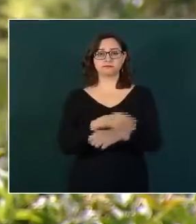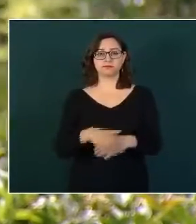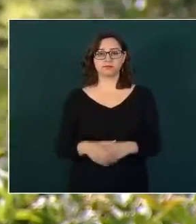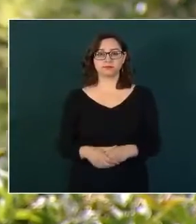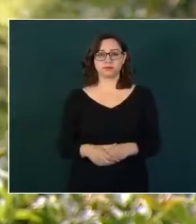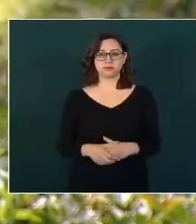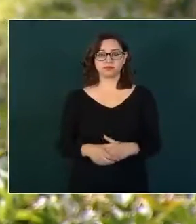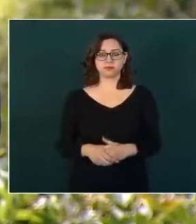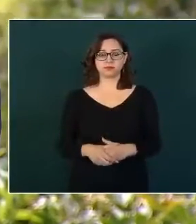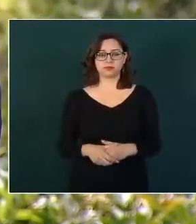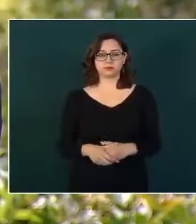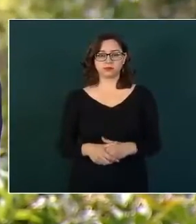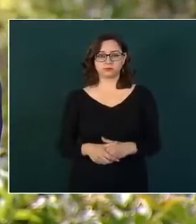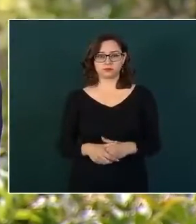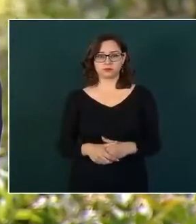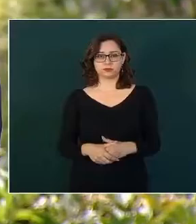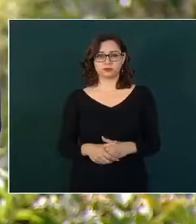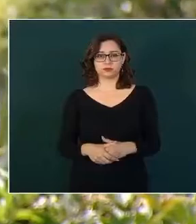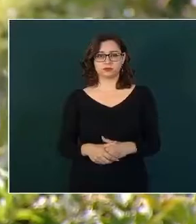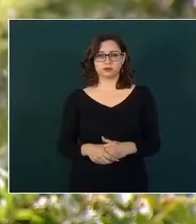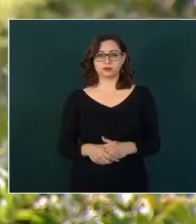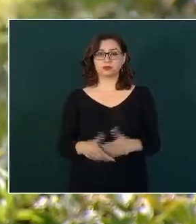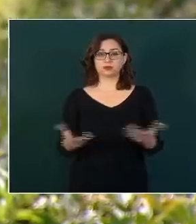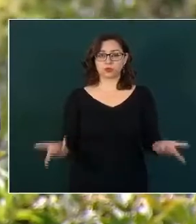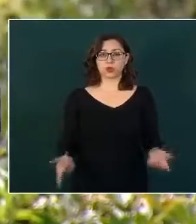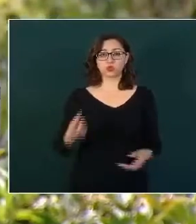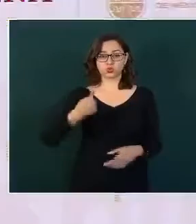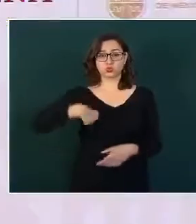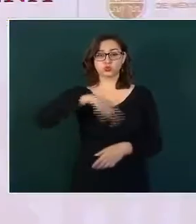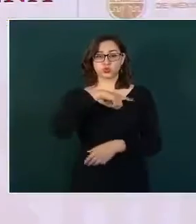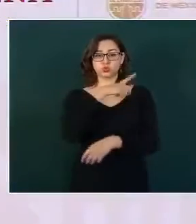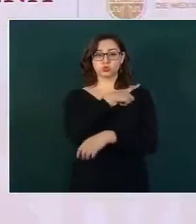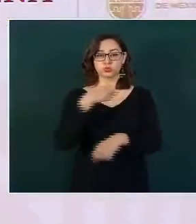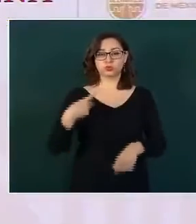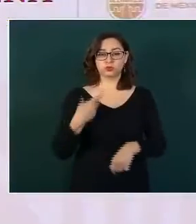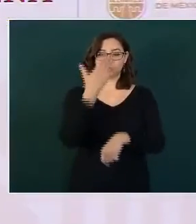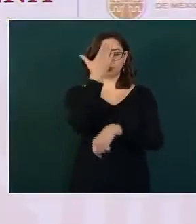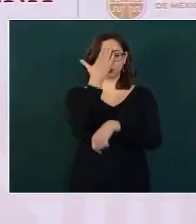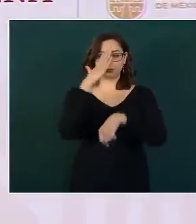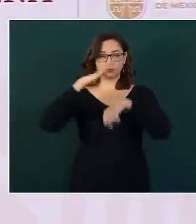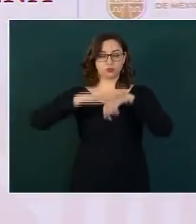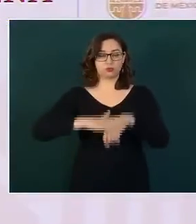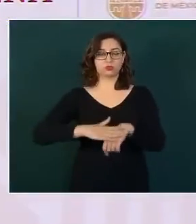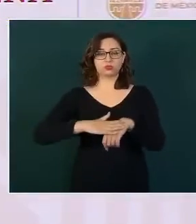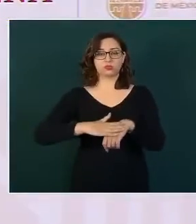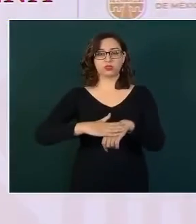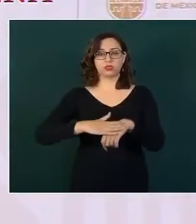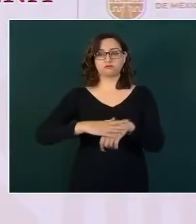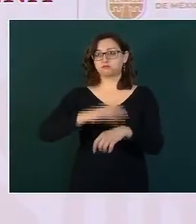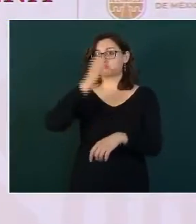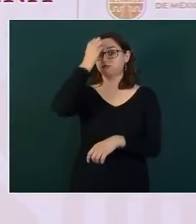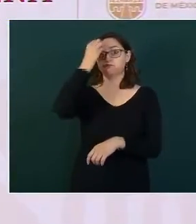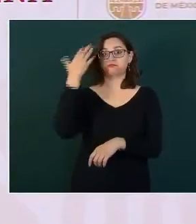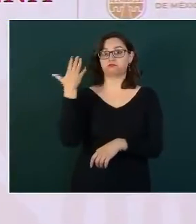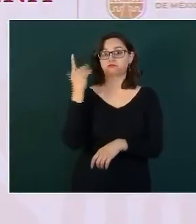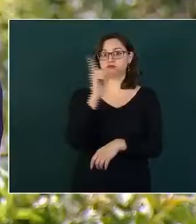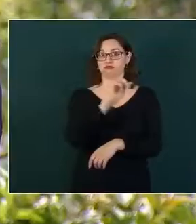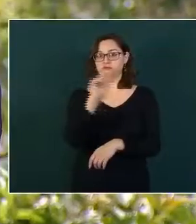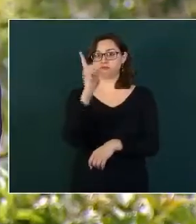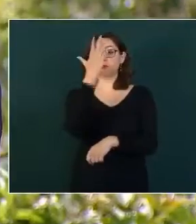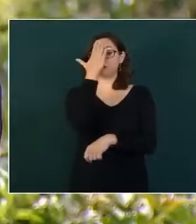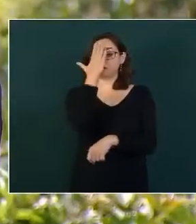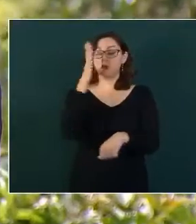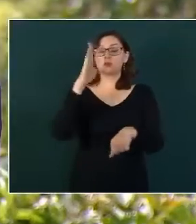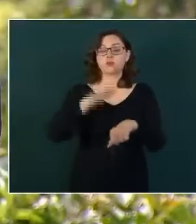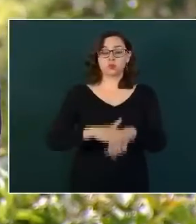Tengamos presente, no olvidemos que sin los